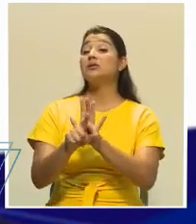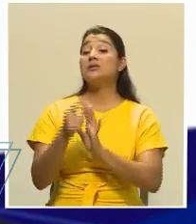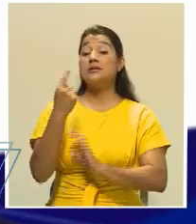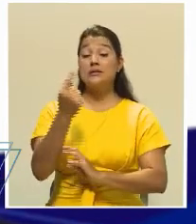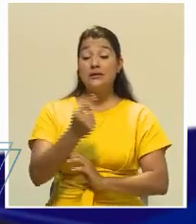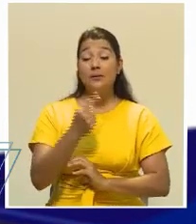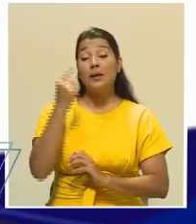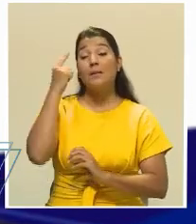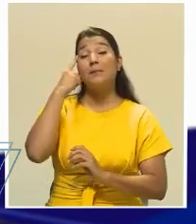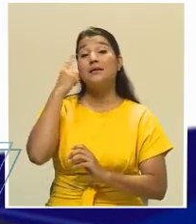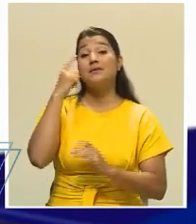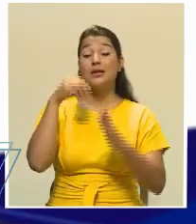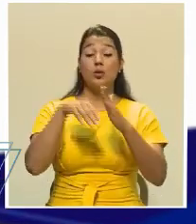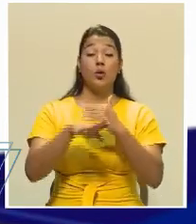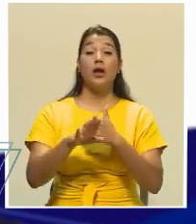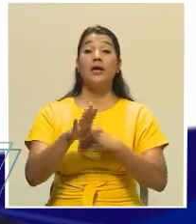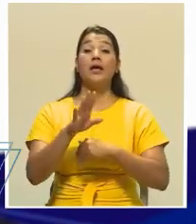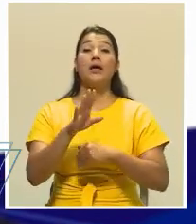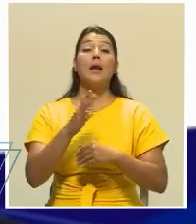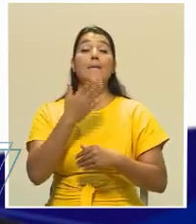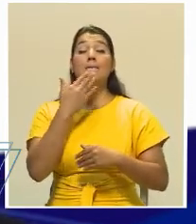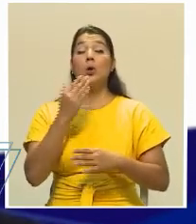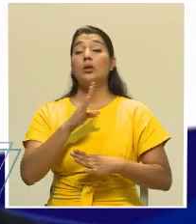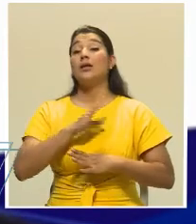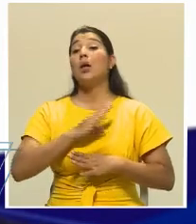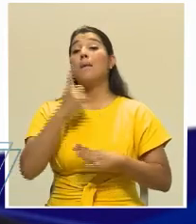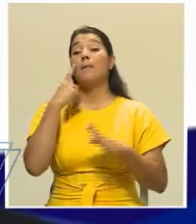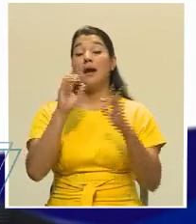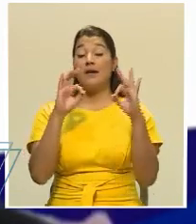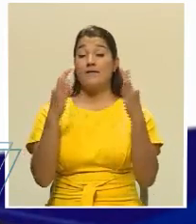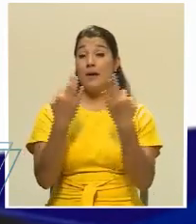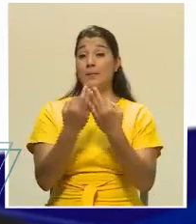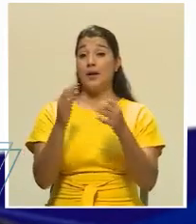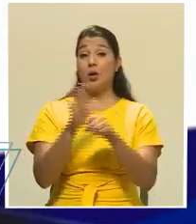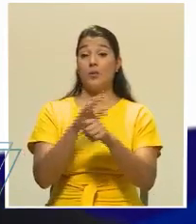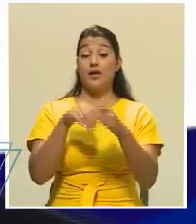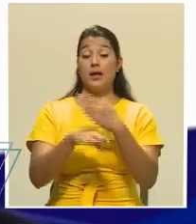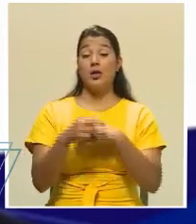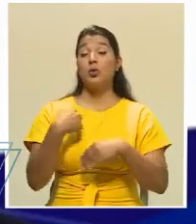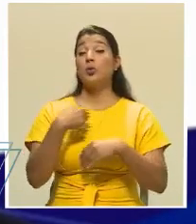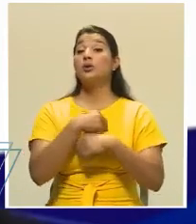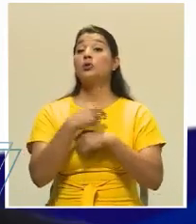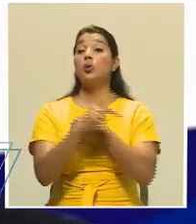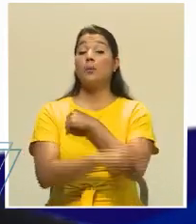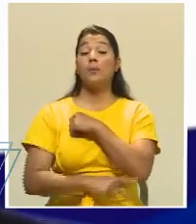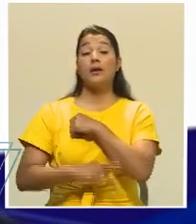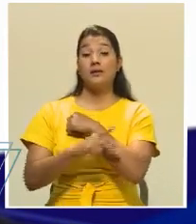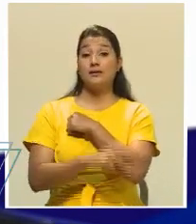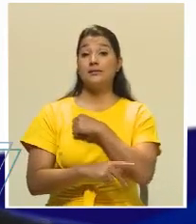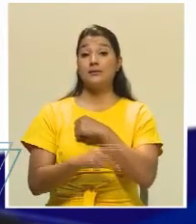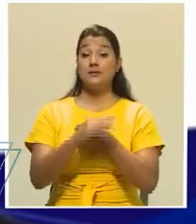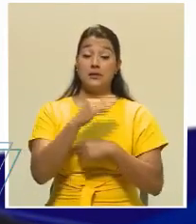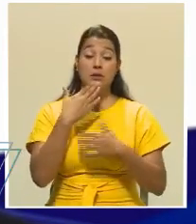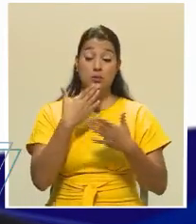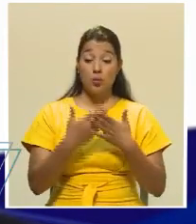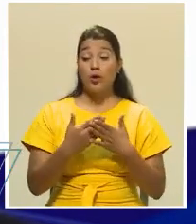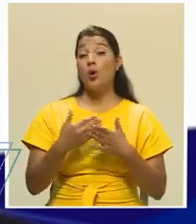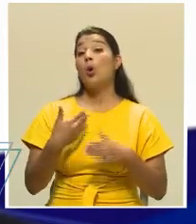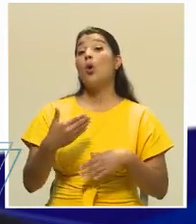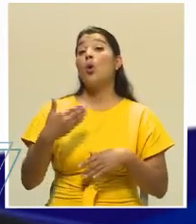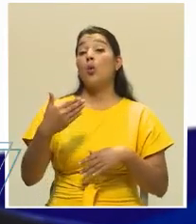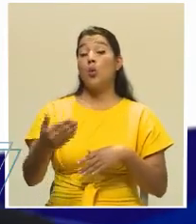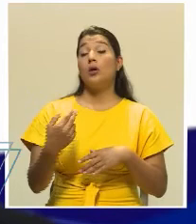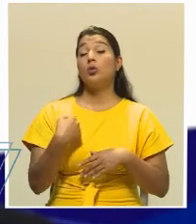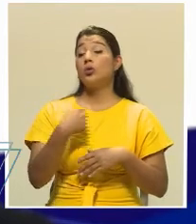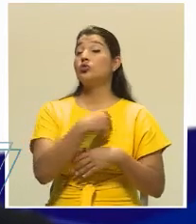también pensando en el mayor bienestar para la mayoría de nuestro país, para todos en este país. Y bueno, cuando hemos tenido